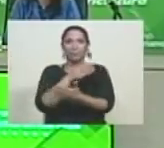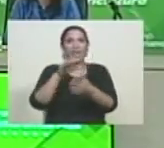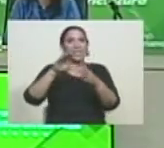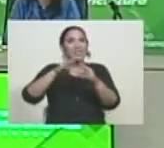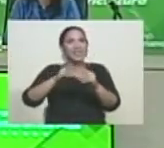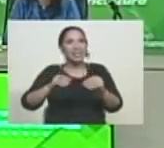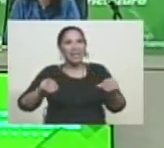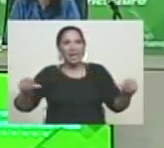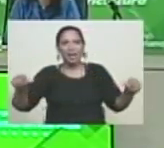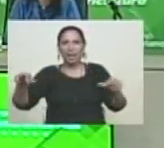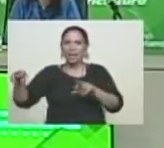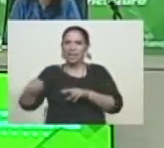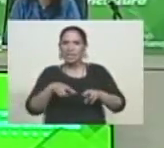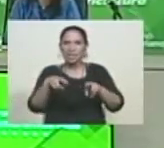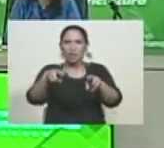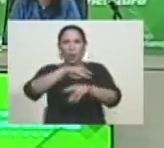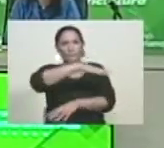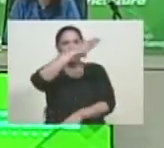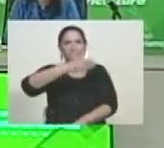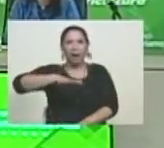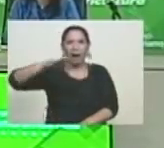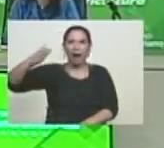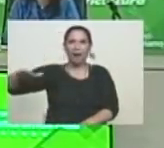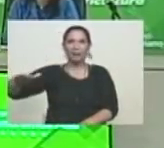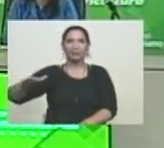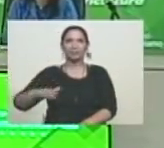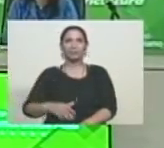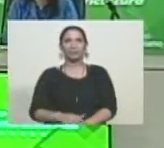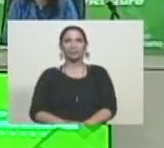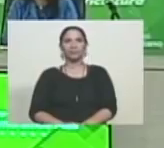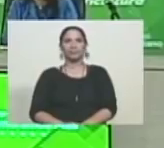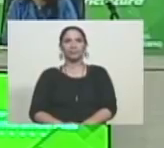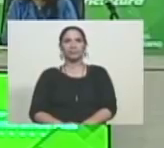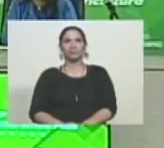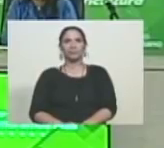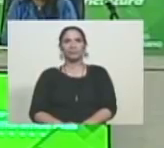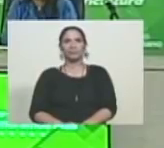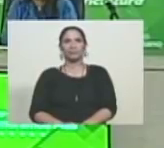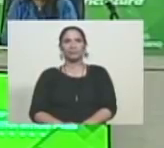tierra, los ríos, los mares.